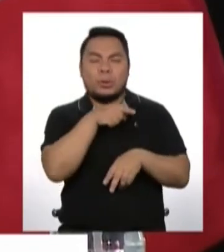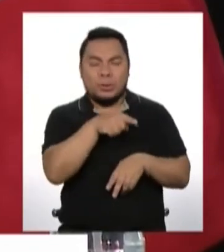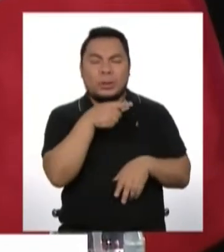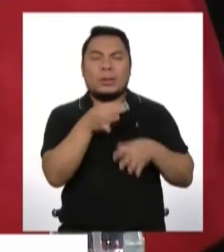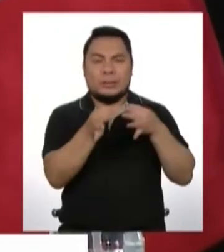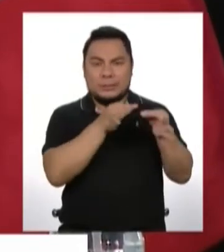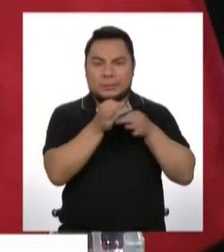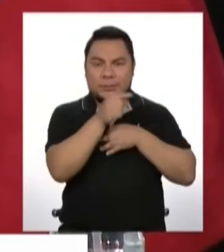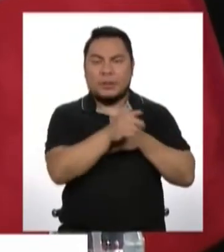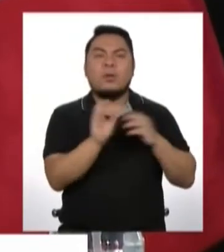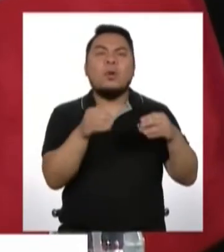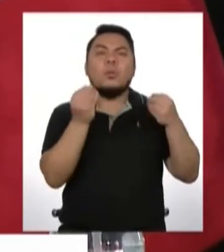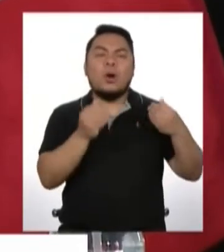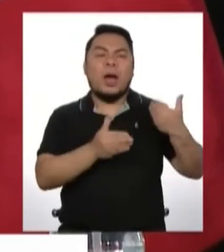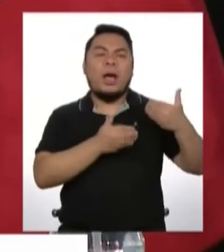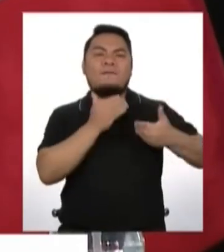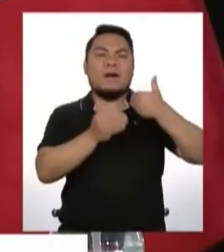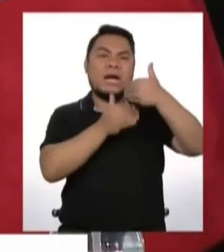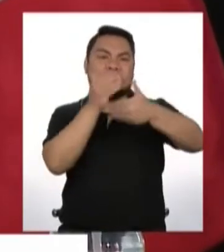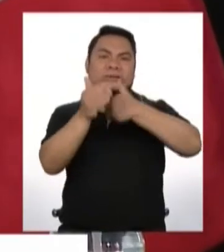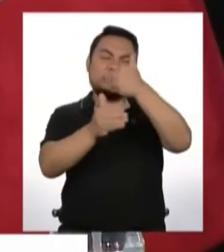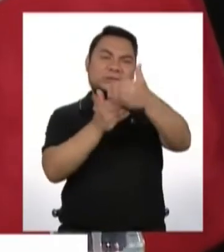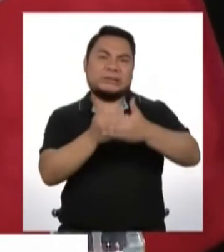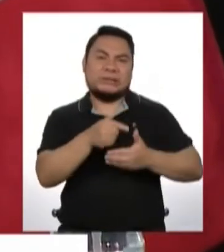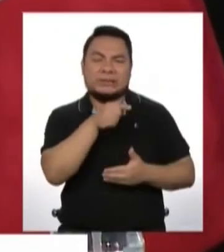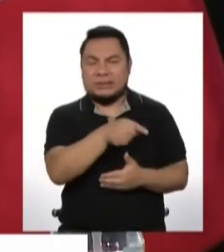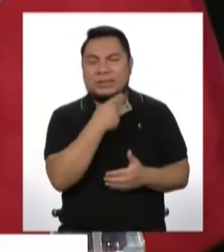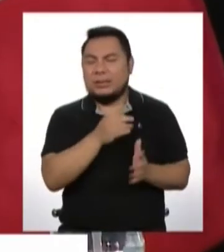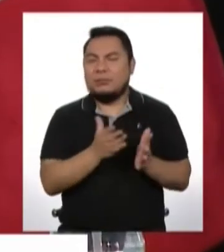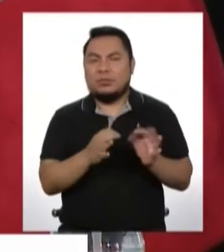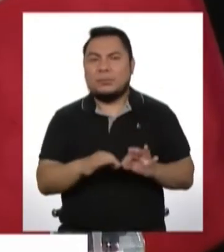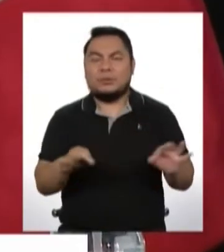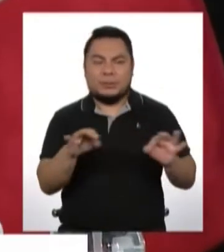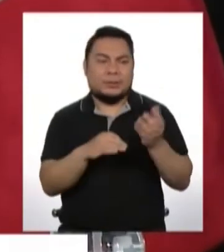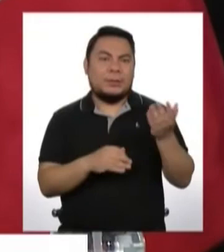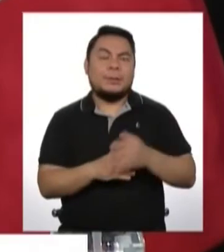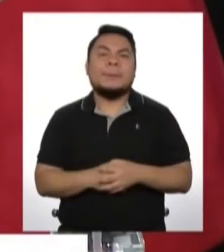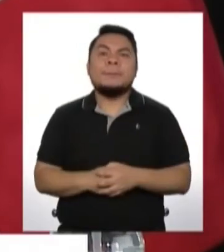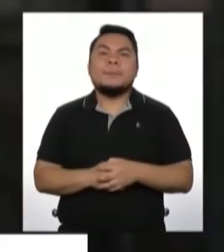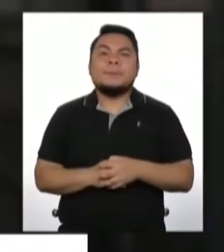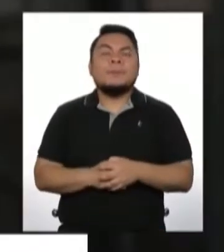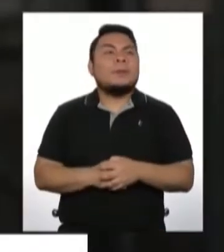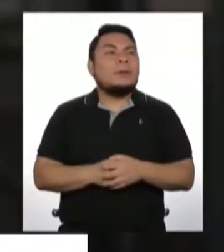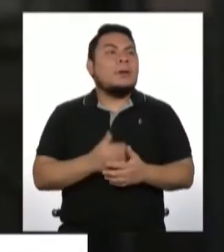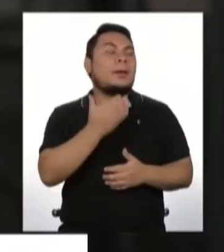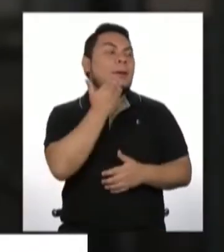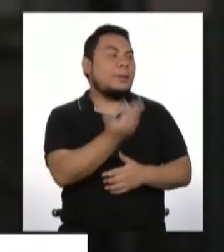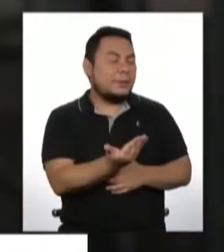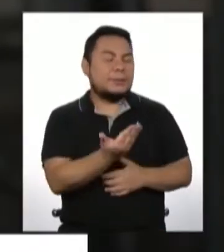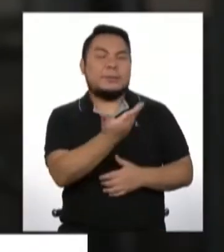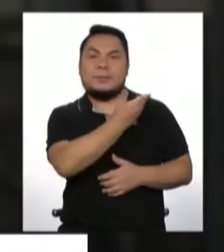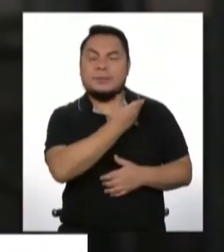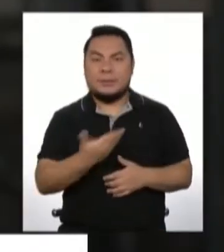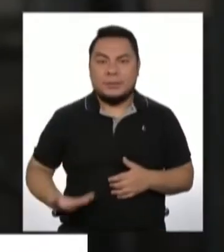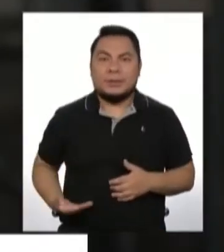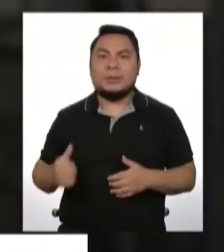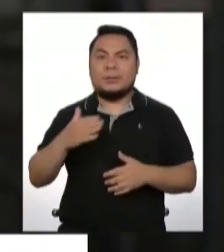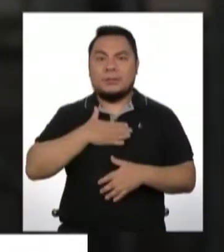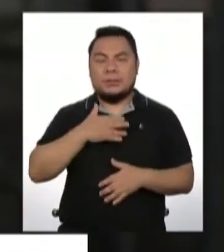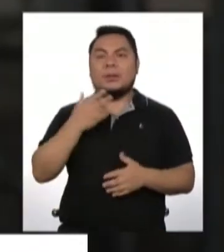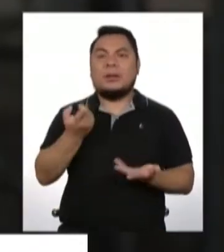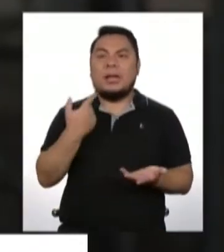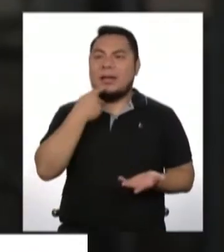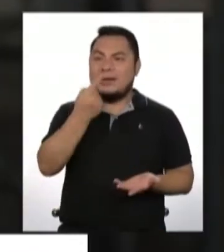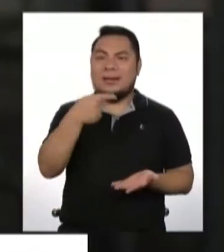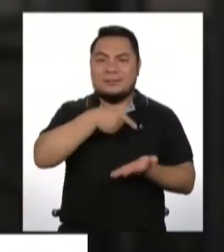va el avance de estos aspectos que son tan importantes. Gracias, presidente. Como bien señala, ya la semana